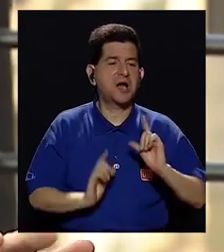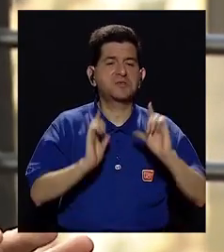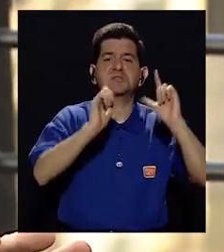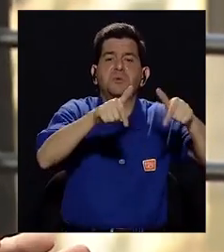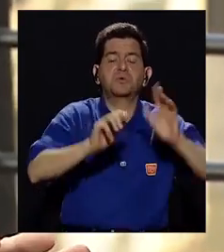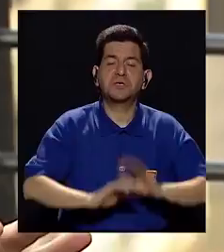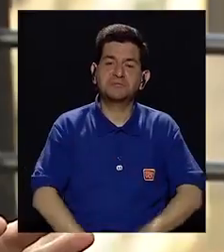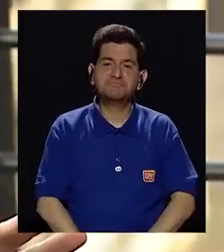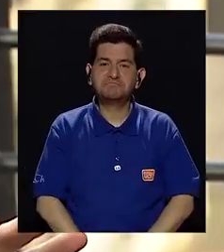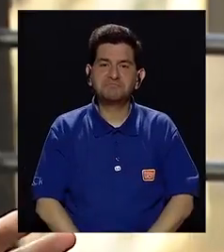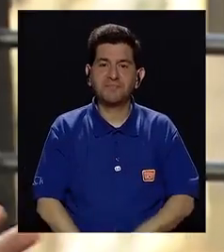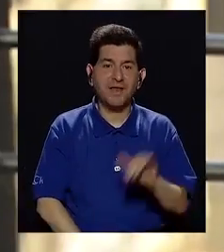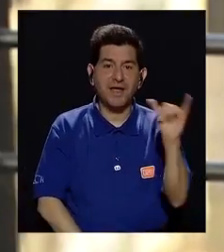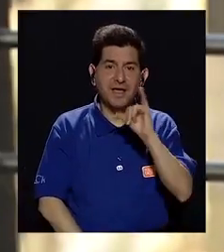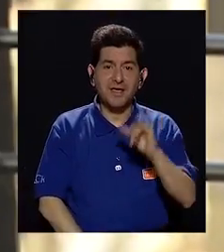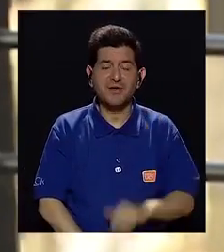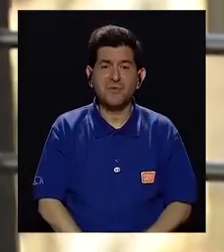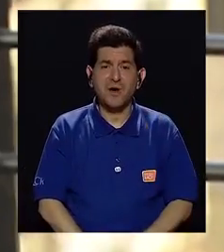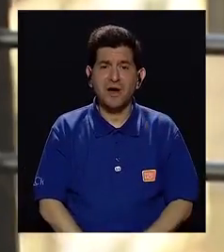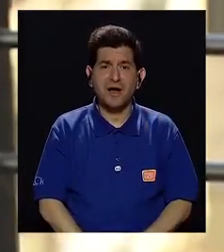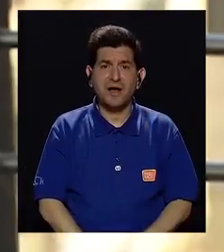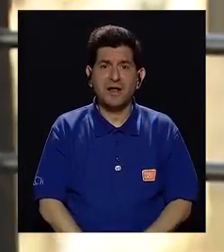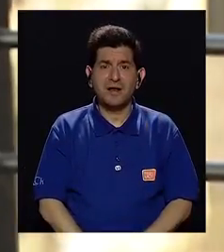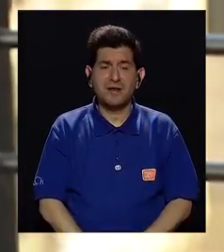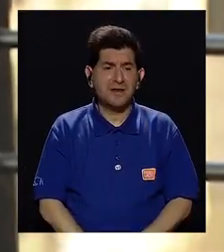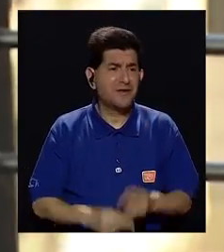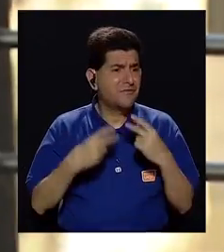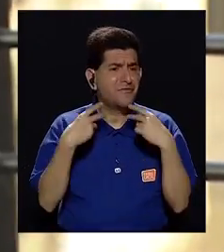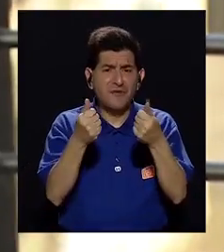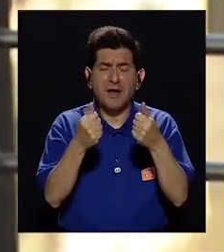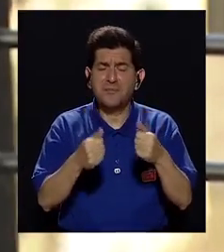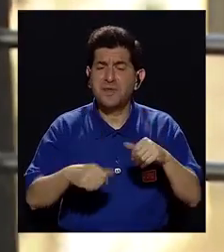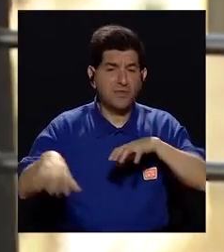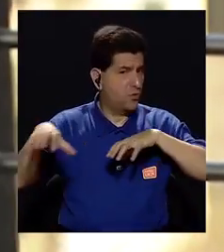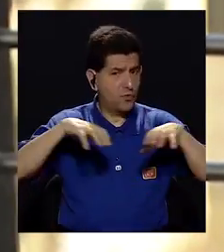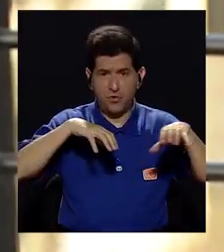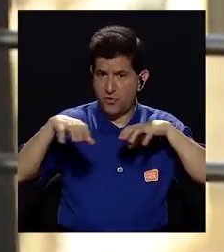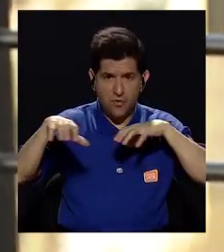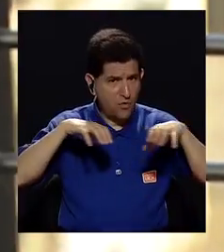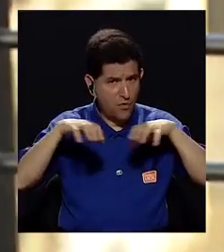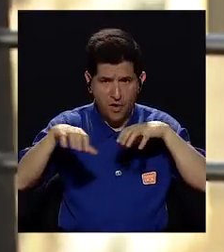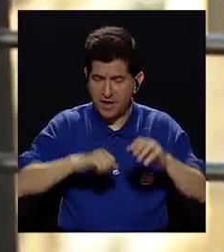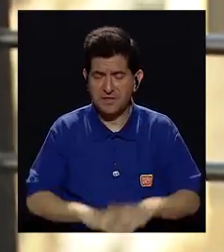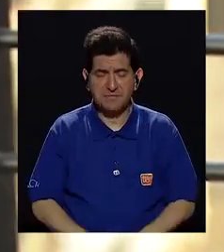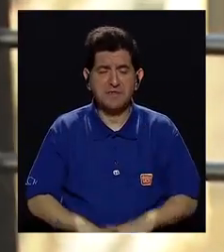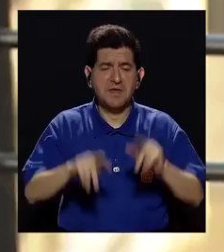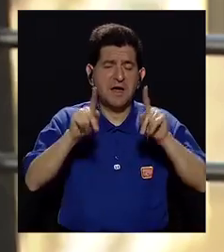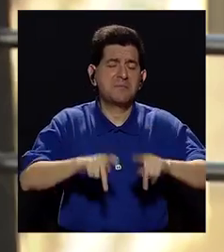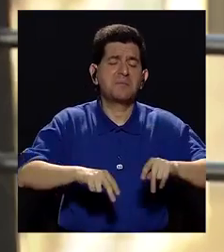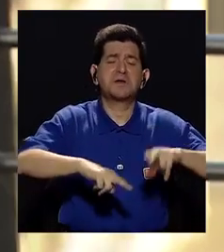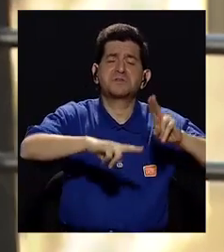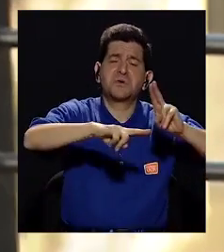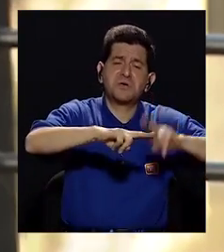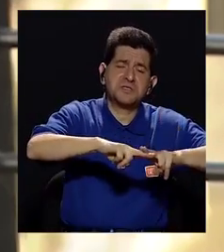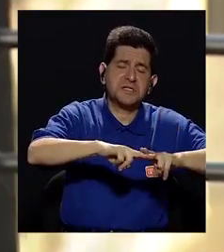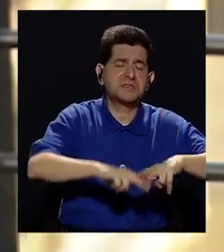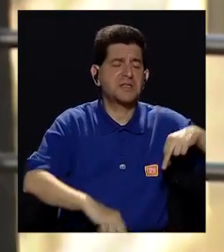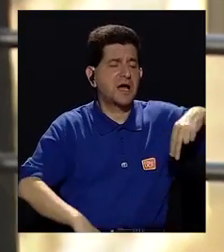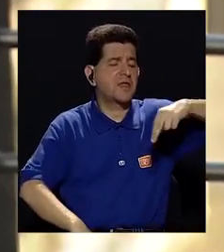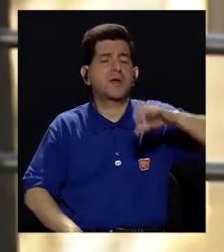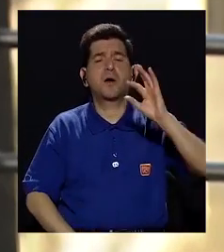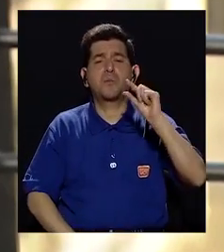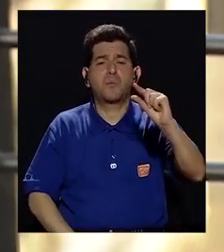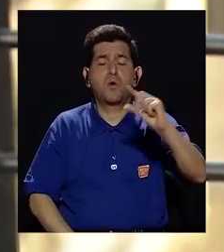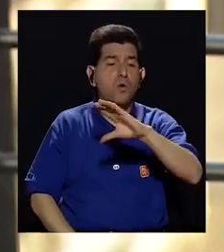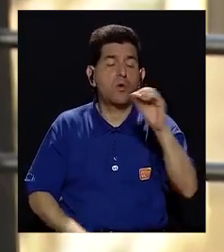desechando. Entonces, igual se gasta muy rápido el que casi no hace actividad, el que se queda sentado y camina muy